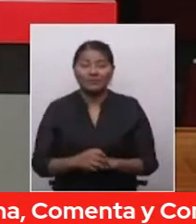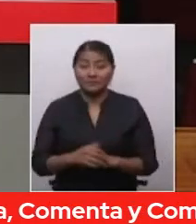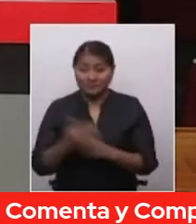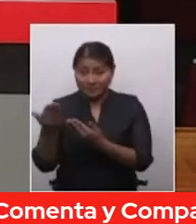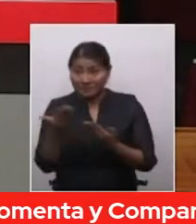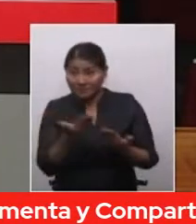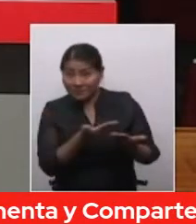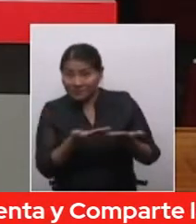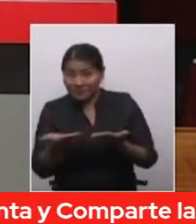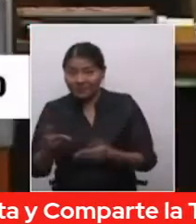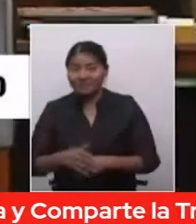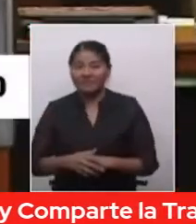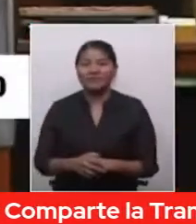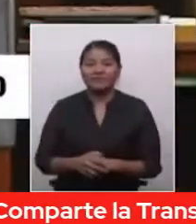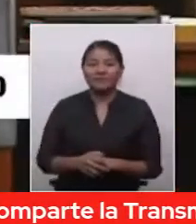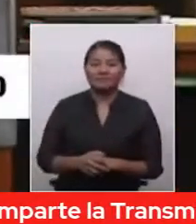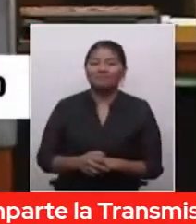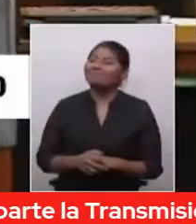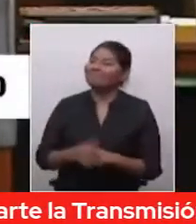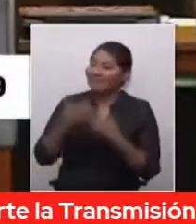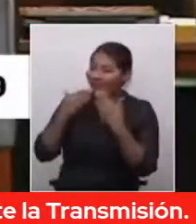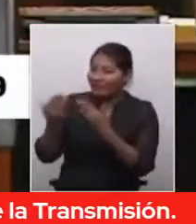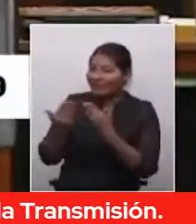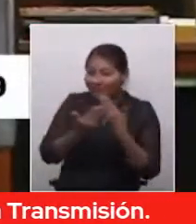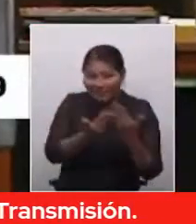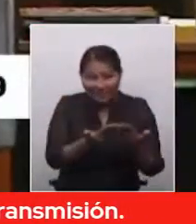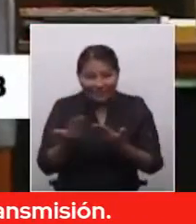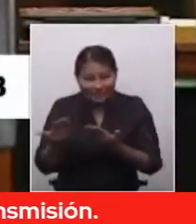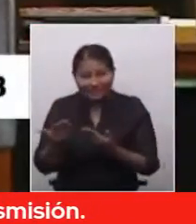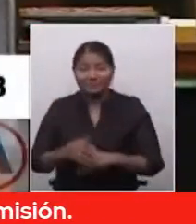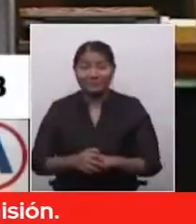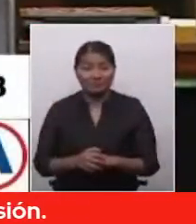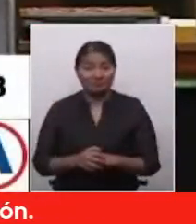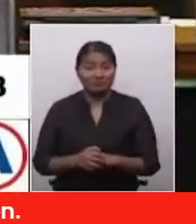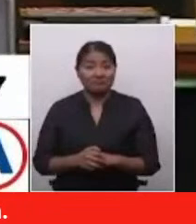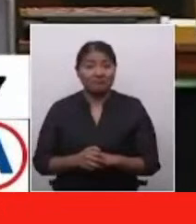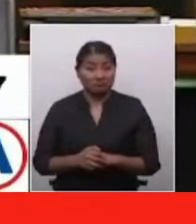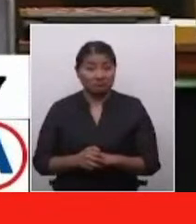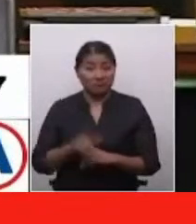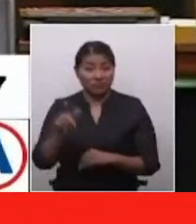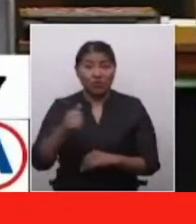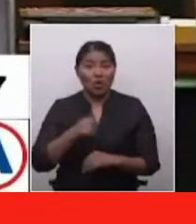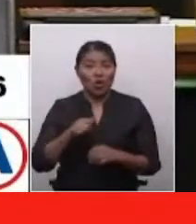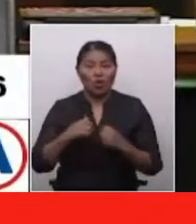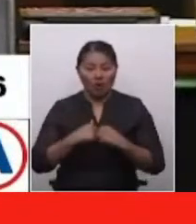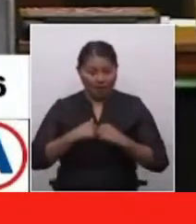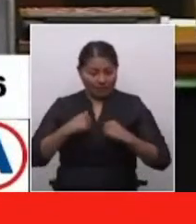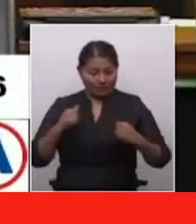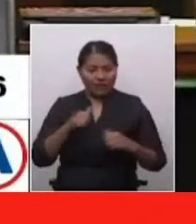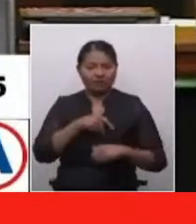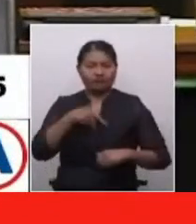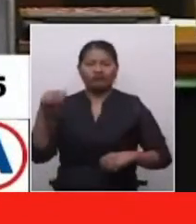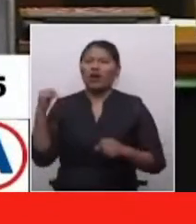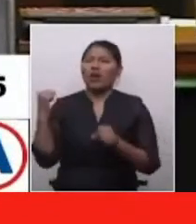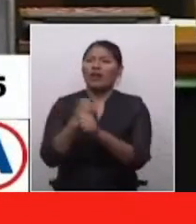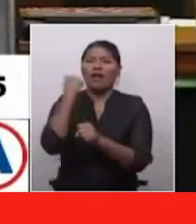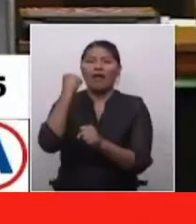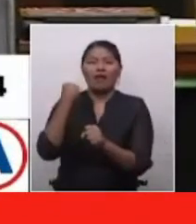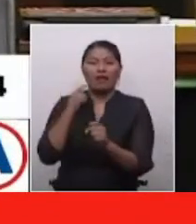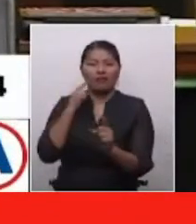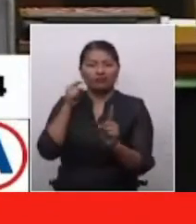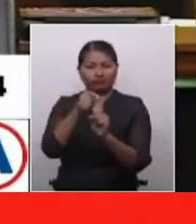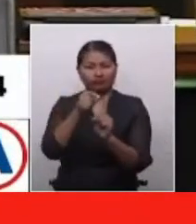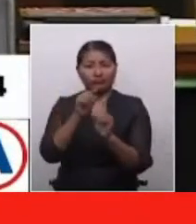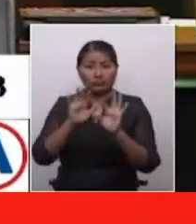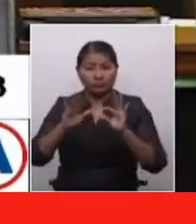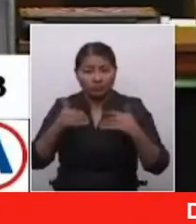Empiece, adelante. Muchas gracias, Josefina, Carlos. Puede ser un héroe el que triunfa o incluso